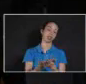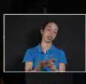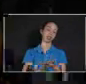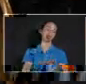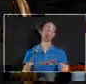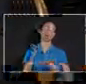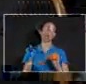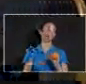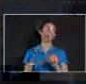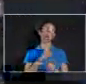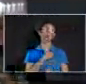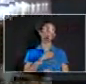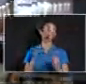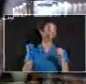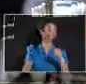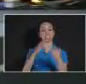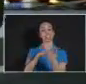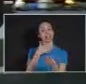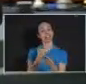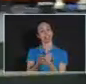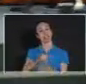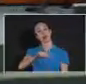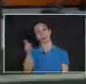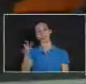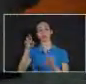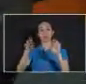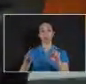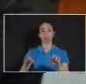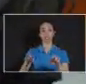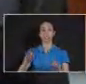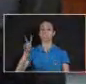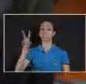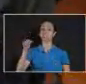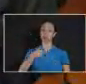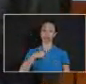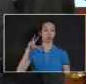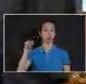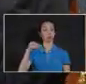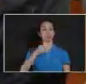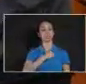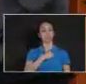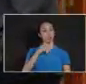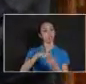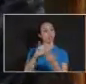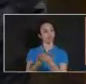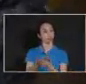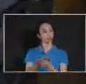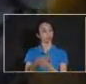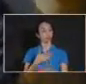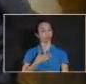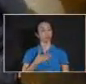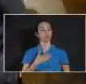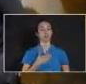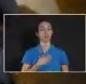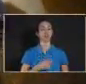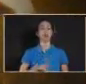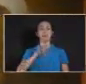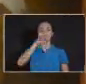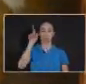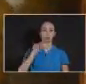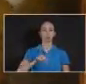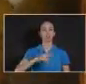¿Y usted? Hágame la campaña, por favor. Pregúntele al que tiene la paz. ¿Usted quiere tropezar,